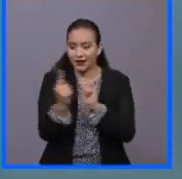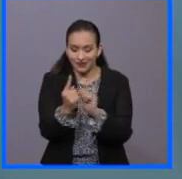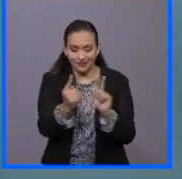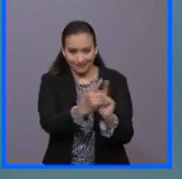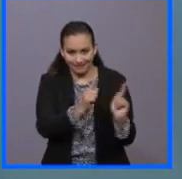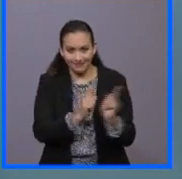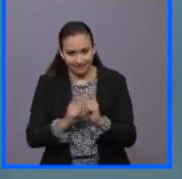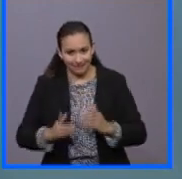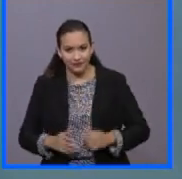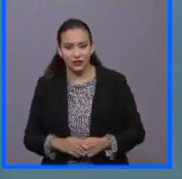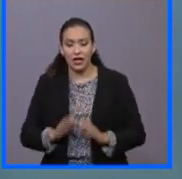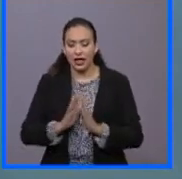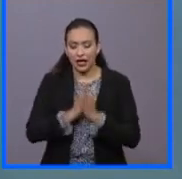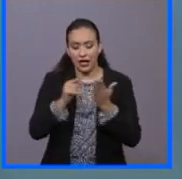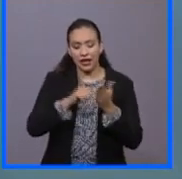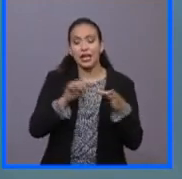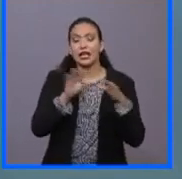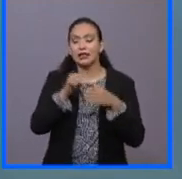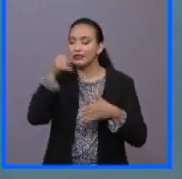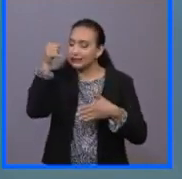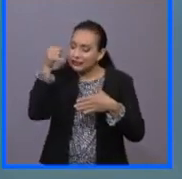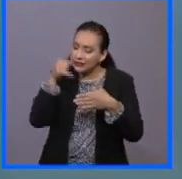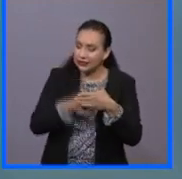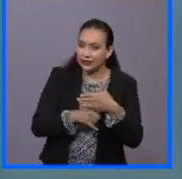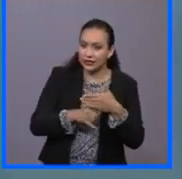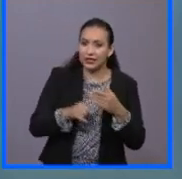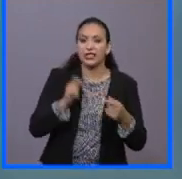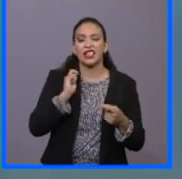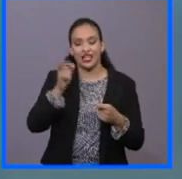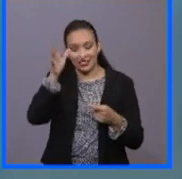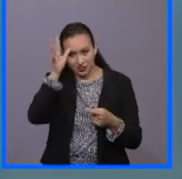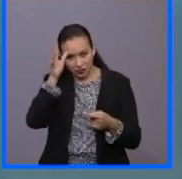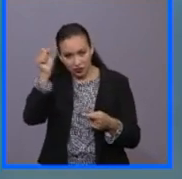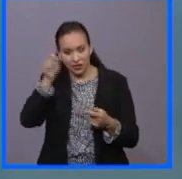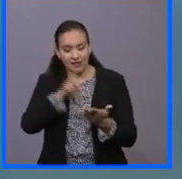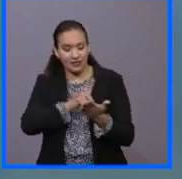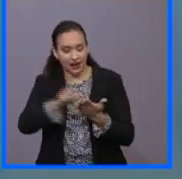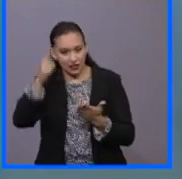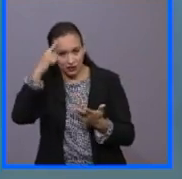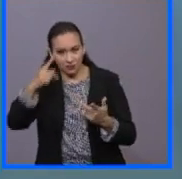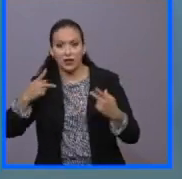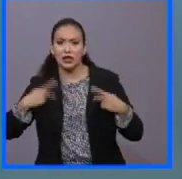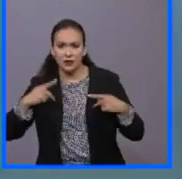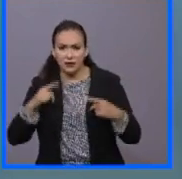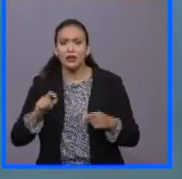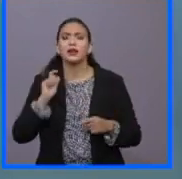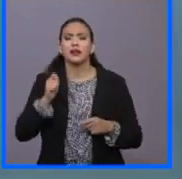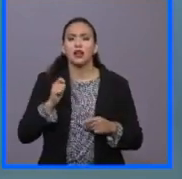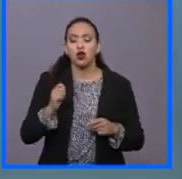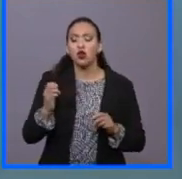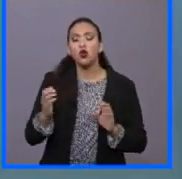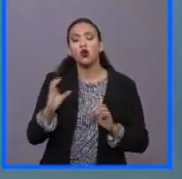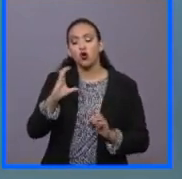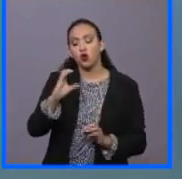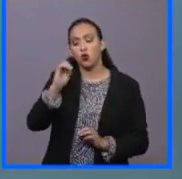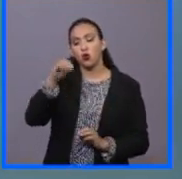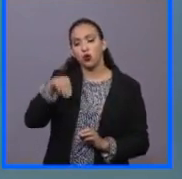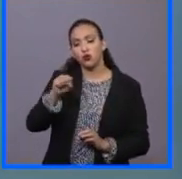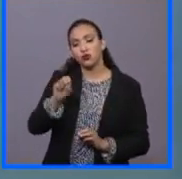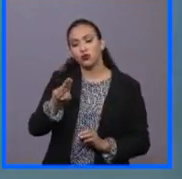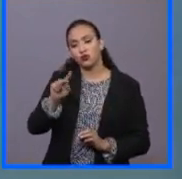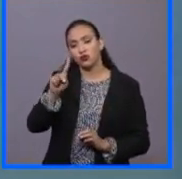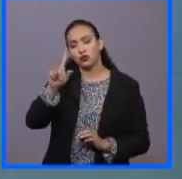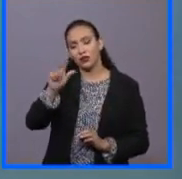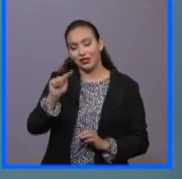población. La obra analiza a fondo el concepto y el alcance del derecho a la consulta previa y al consentimiento